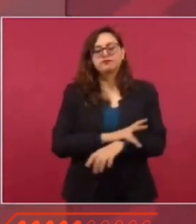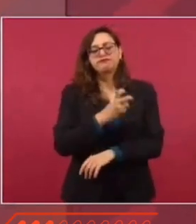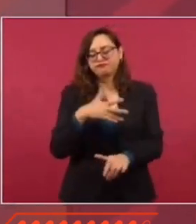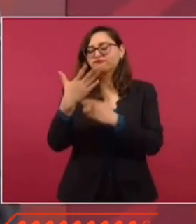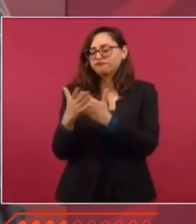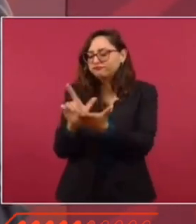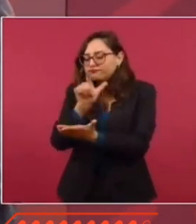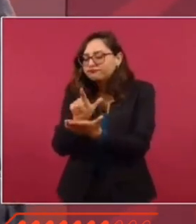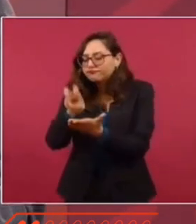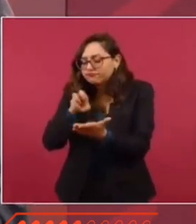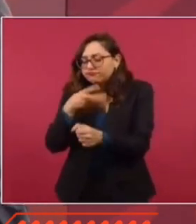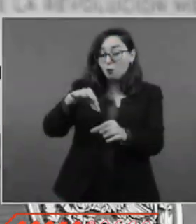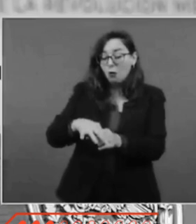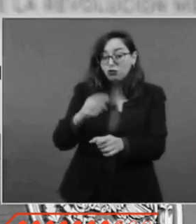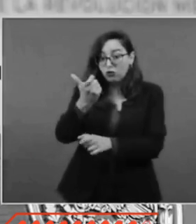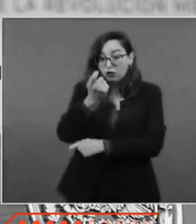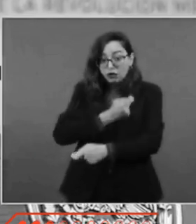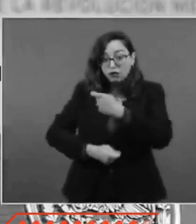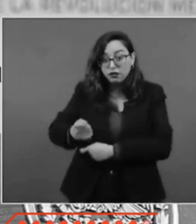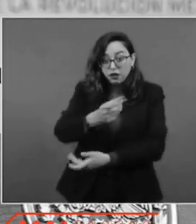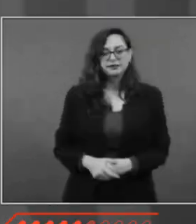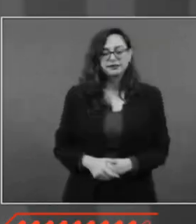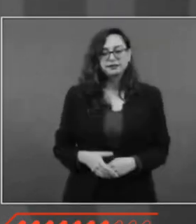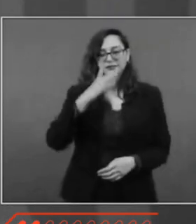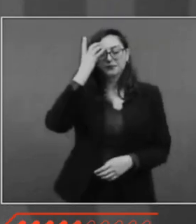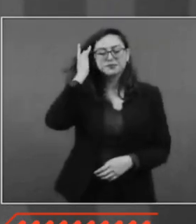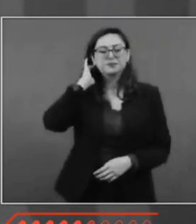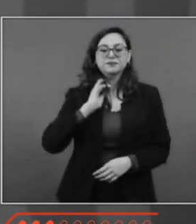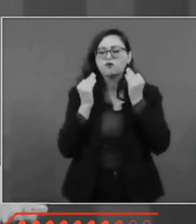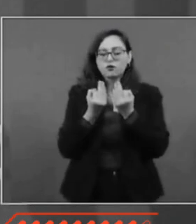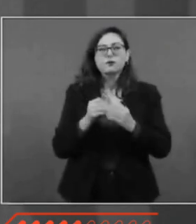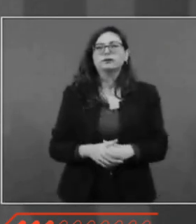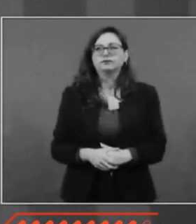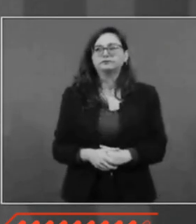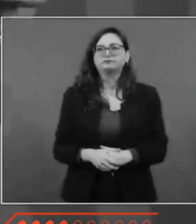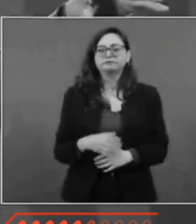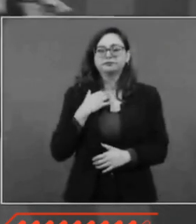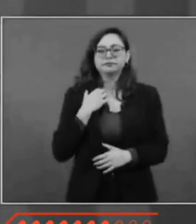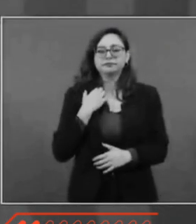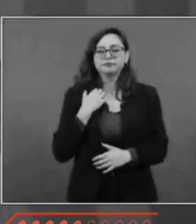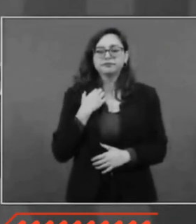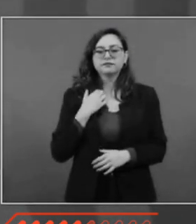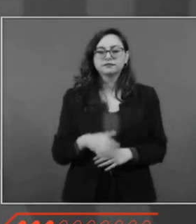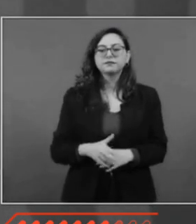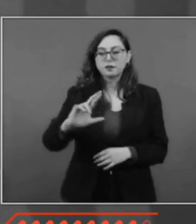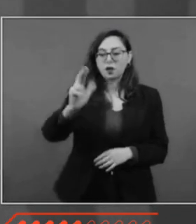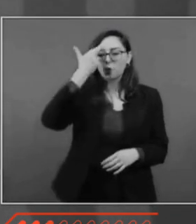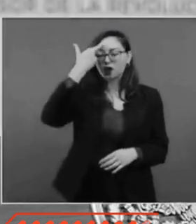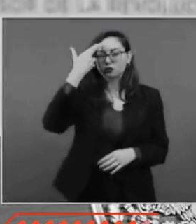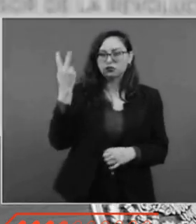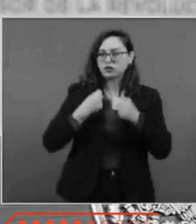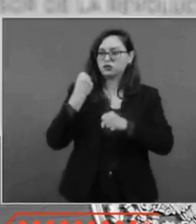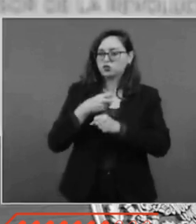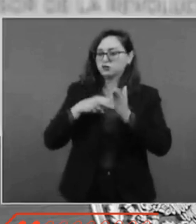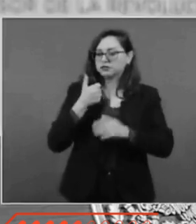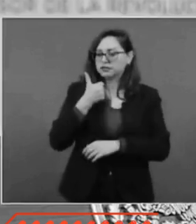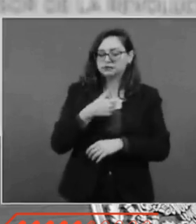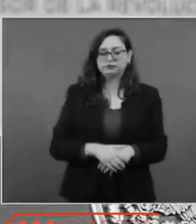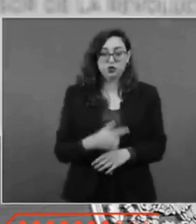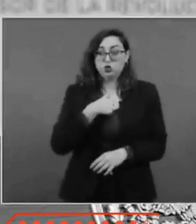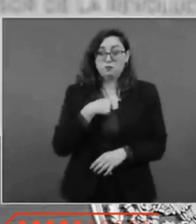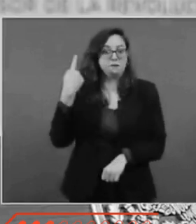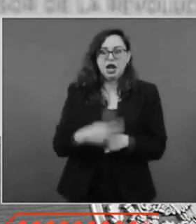haya esa compra de voto. En el 2006, recuerdo que estaba la campaña de que yo era un peligro para